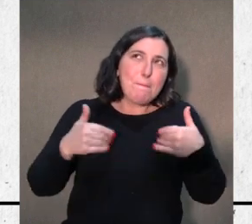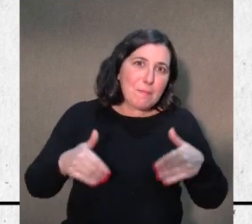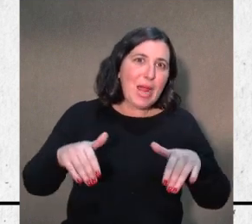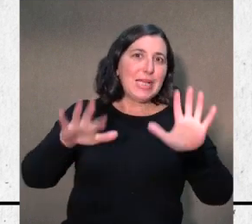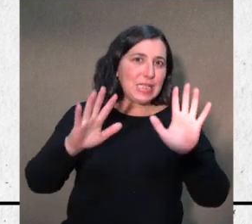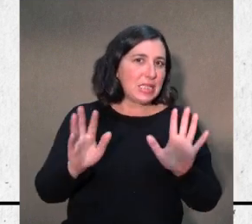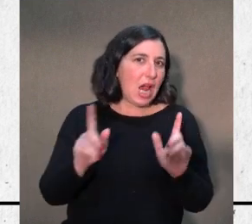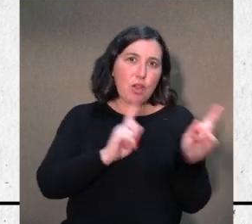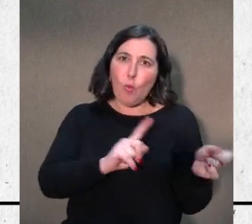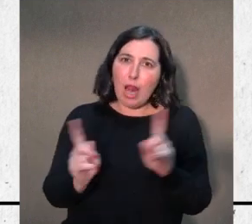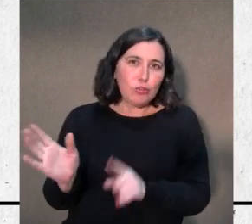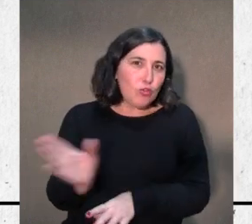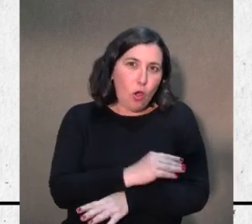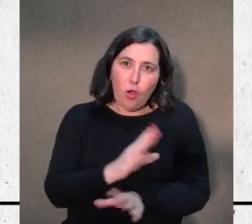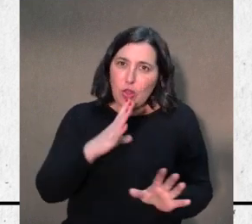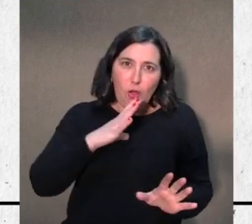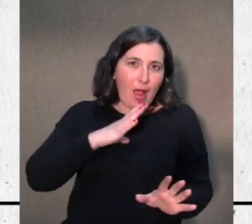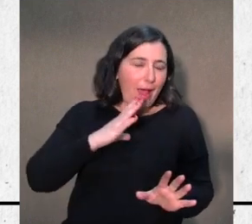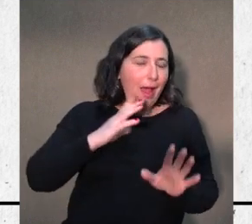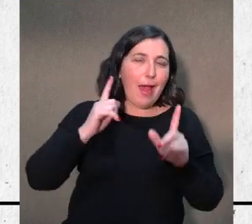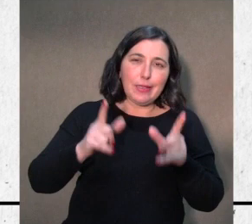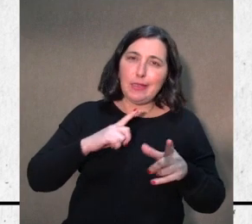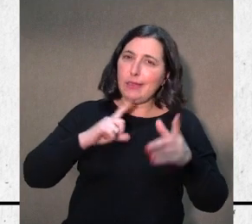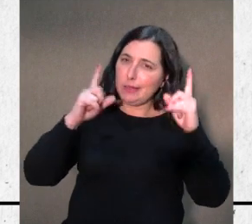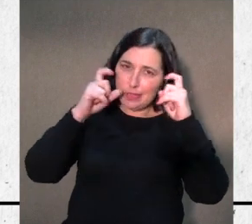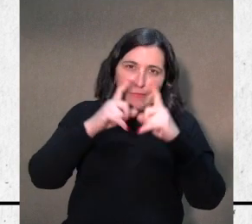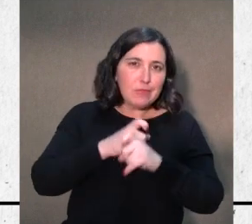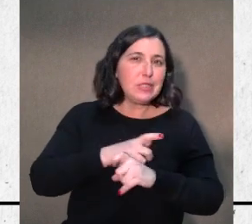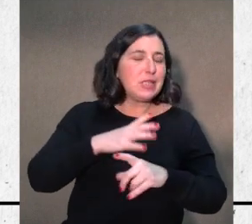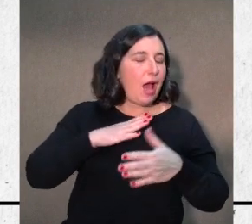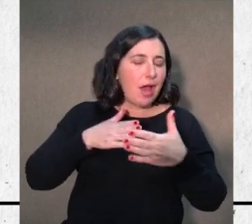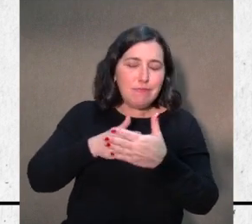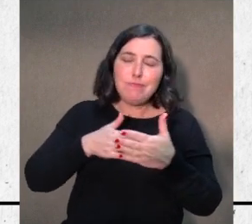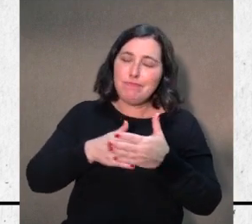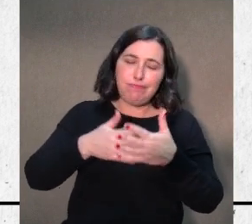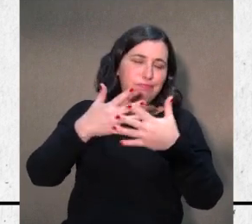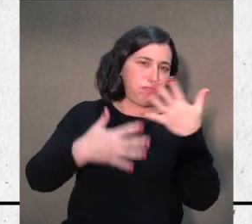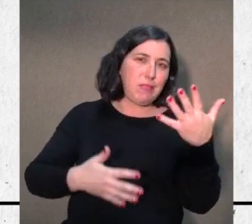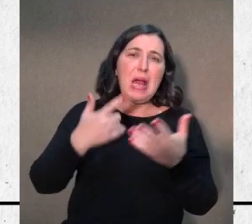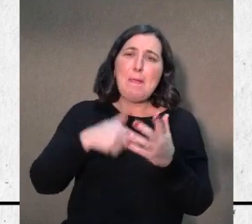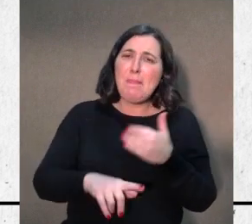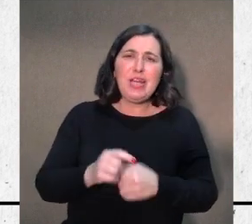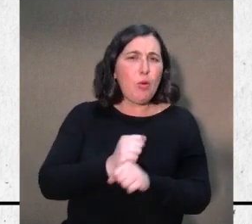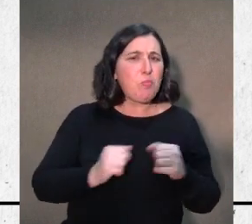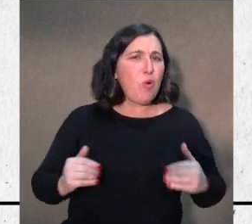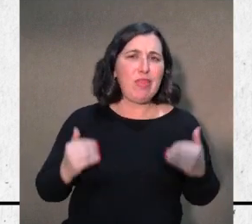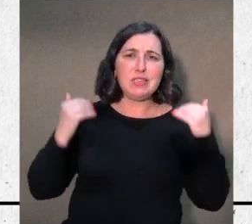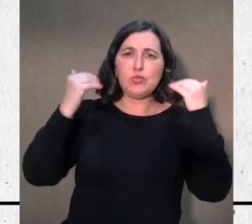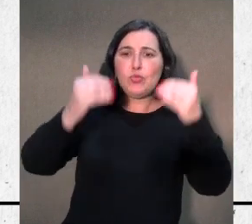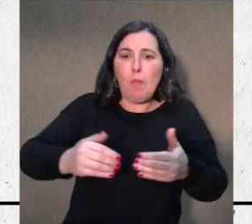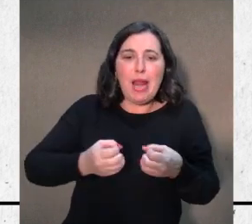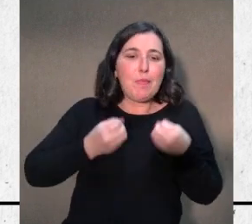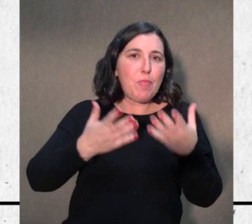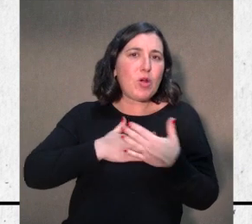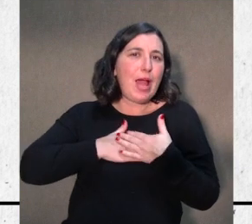dificultades, hay de todo, ¿no? Pero uno lo supera con ese amor que tiene hacia la música y hacia lo que hace. La pasión. Y bueno, la pasión que uno le